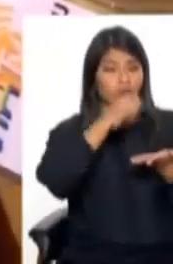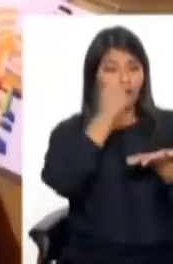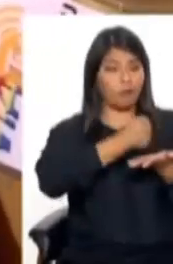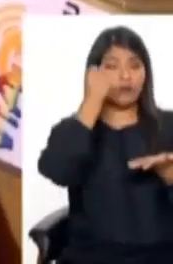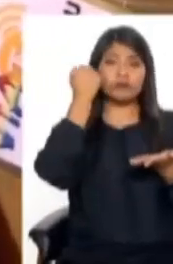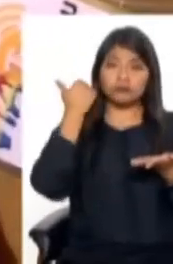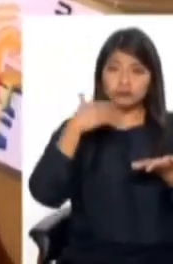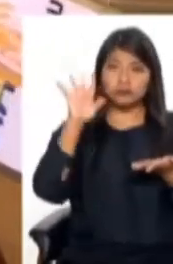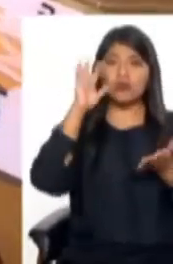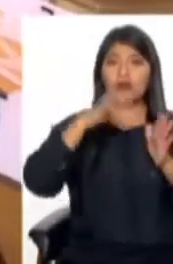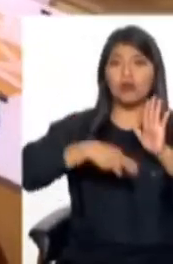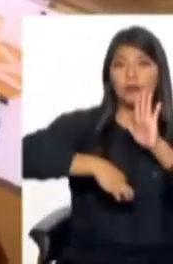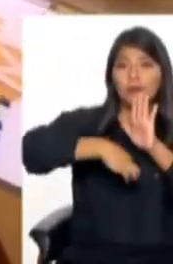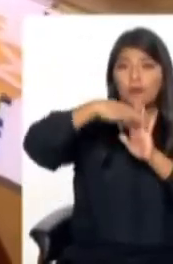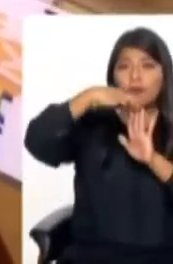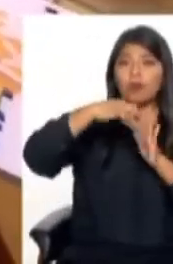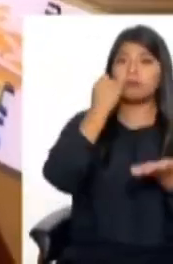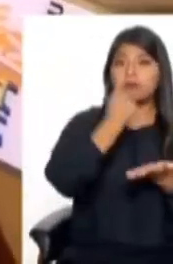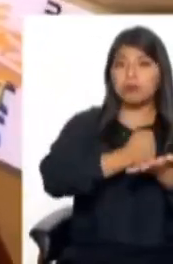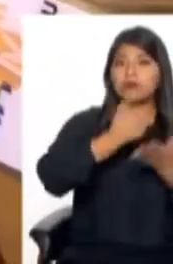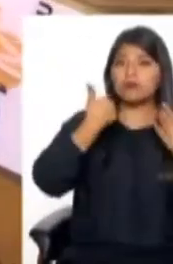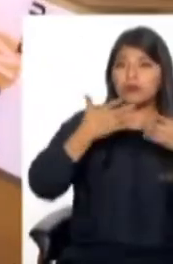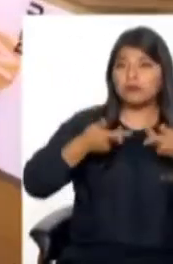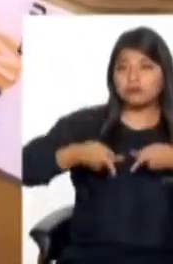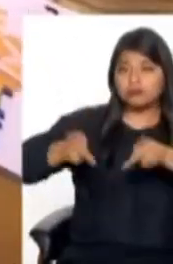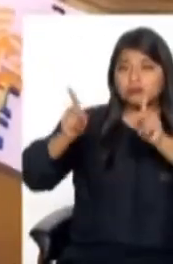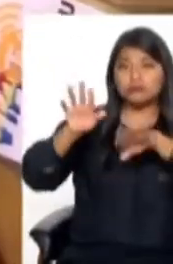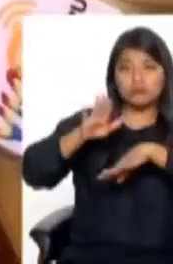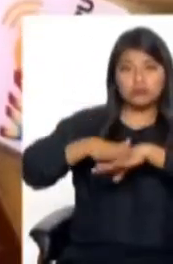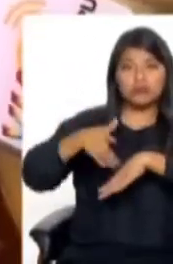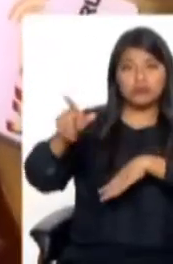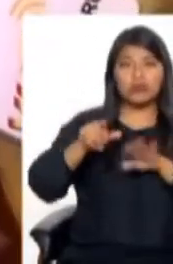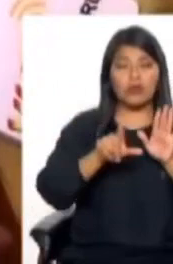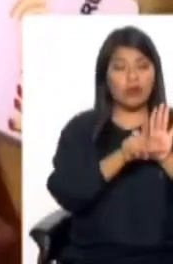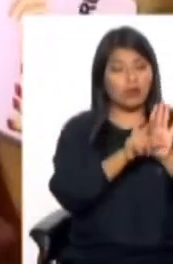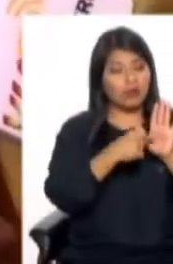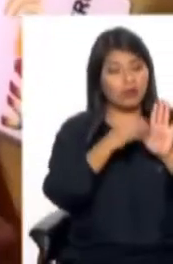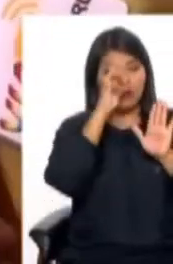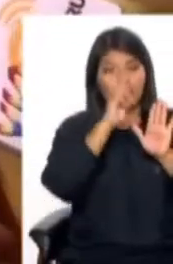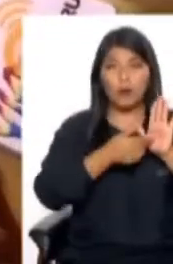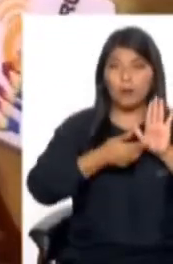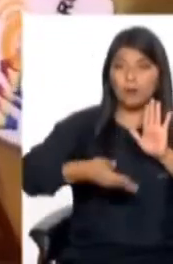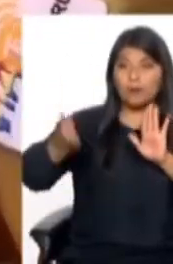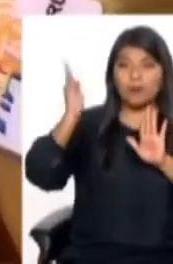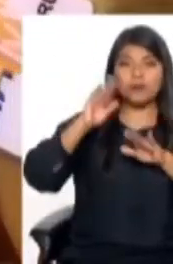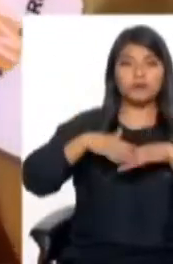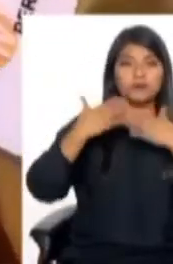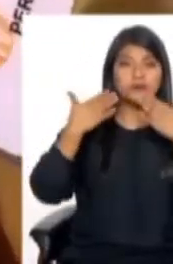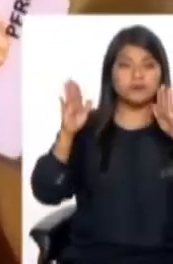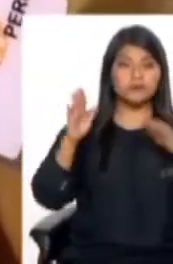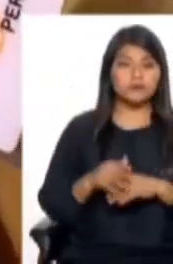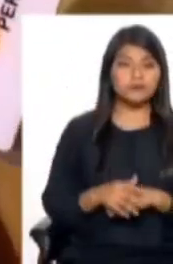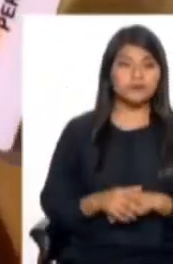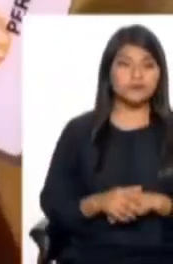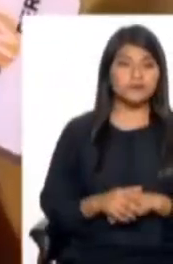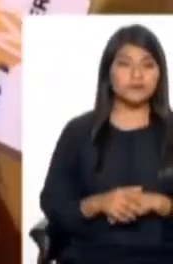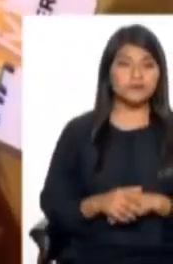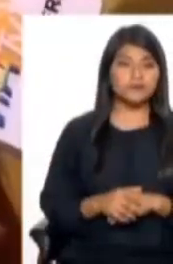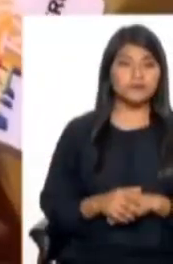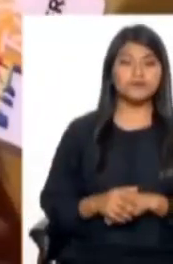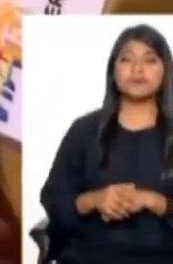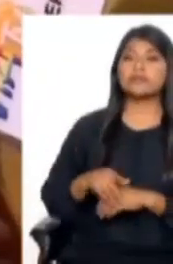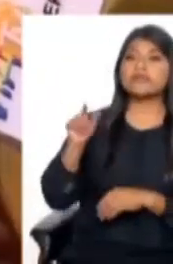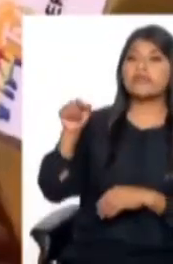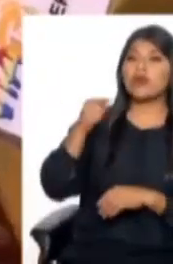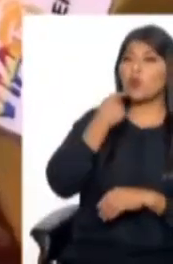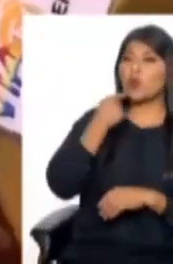los votos, ¿no es cierto? Nuestra demanda de inconstitucionalidad es contra la ley que la ha habilitado, ¿no? Que ha sido publicada. Más que para